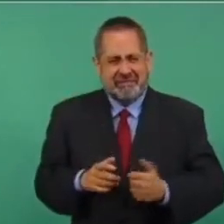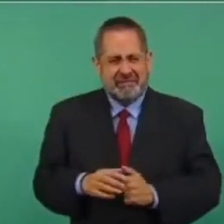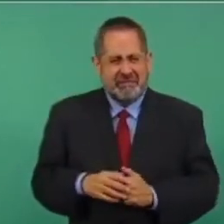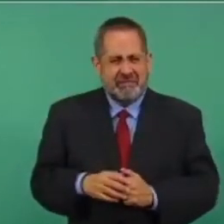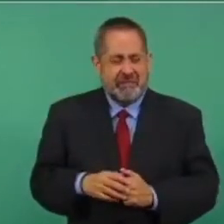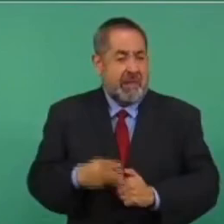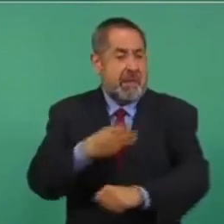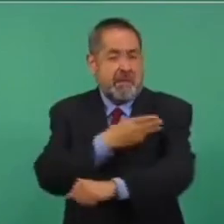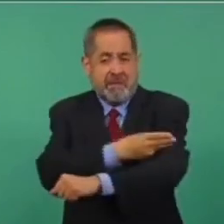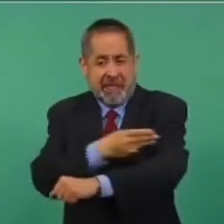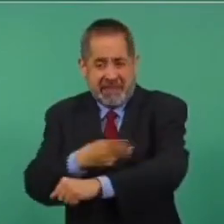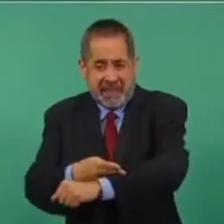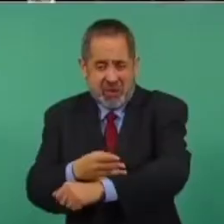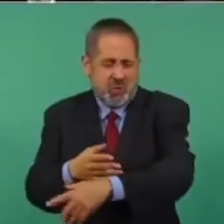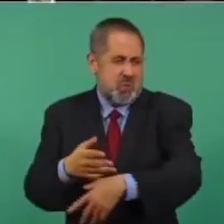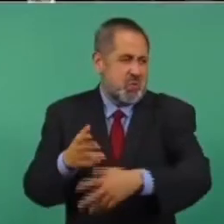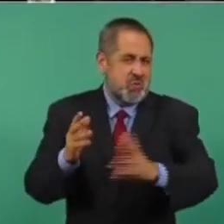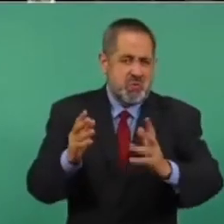Madero,